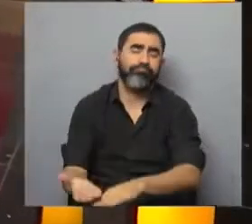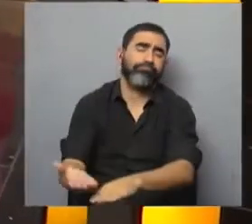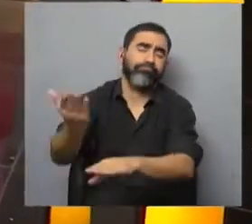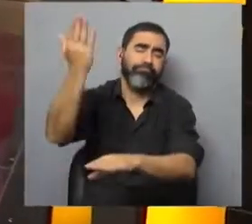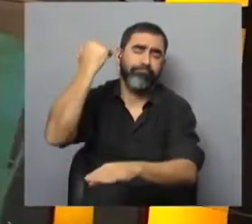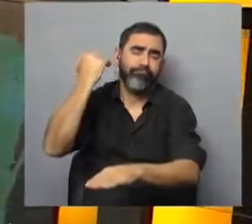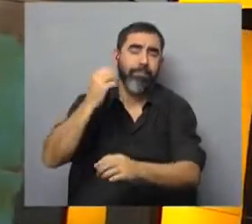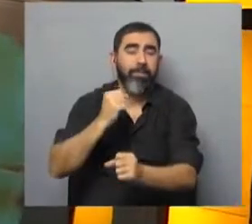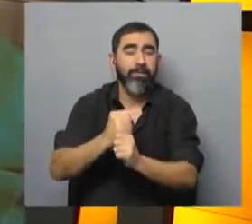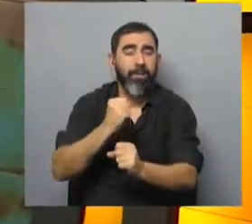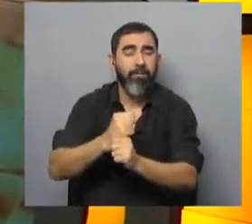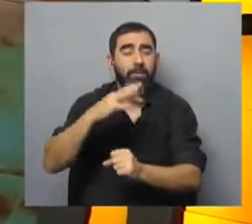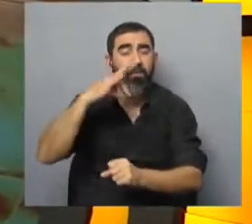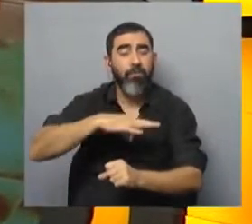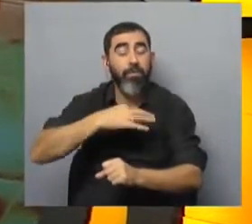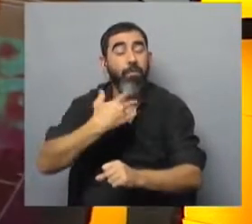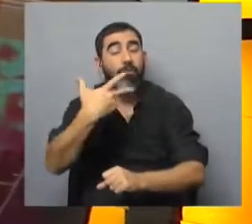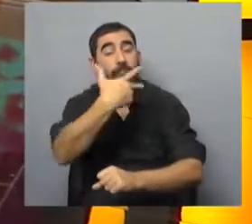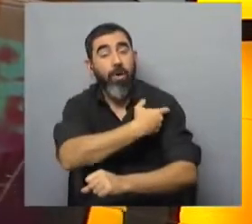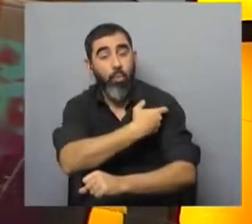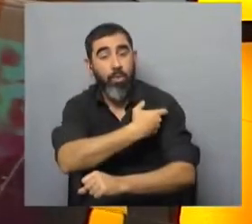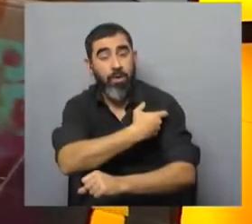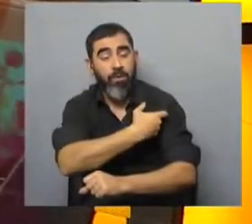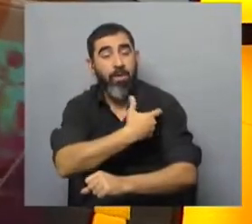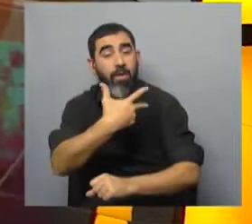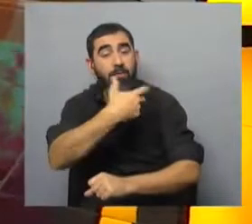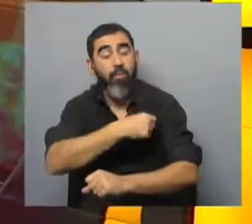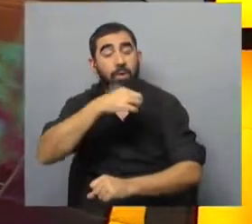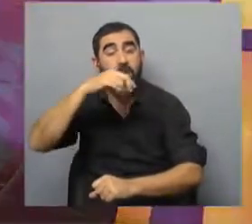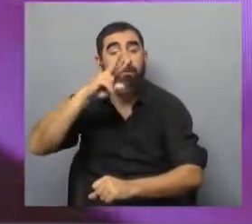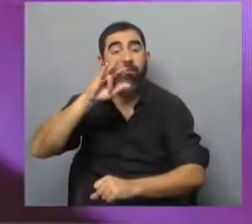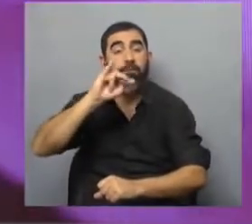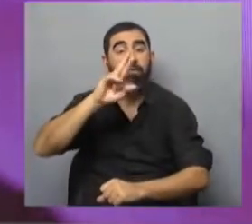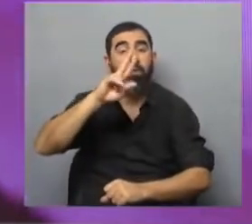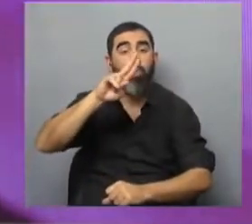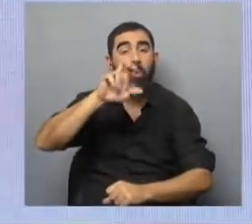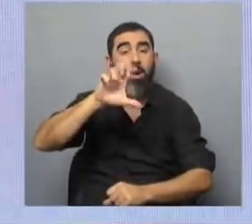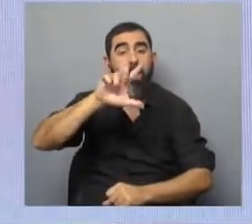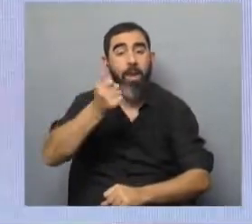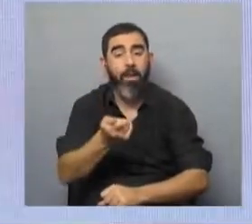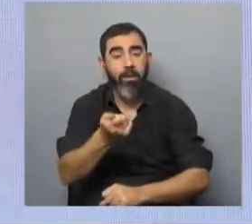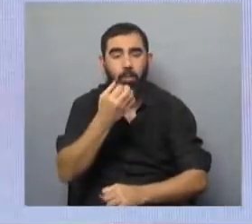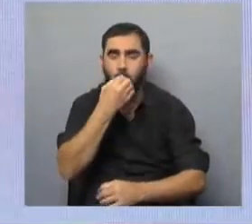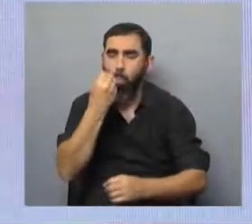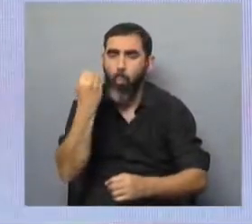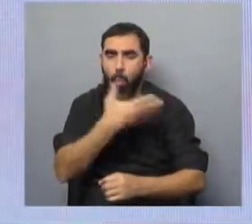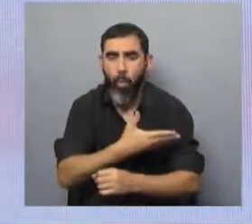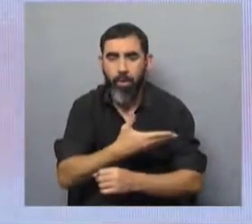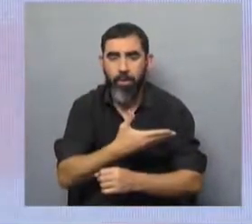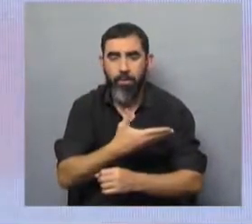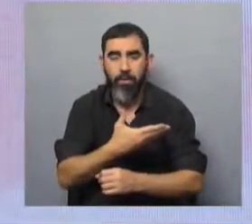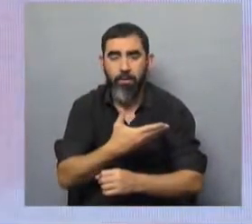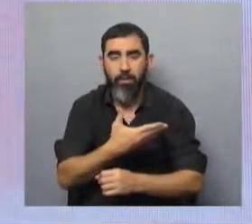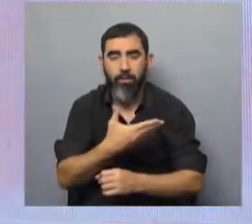con el virus vacunal que se usó en la vacuna de la viruela, que es Vaccinia, que es una excelente herramienta como